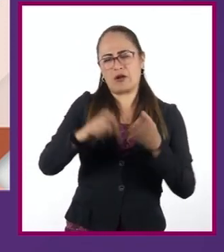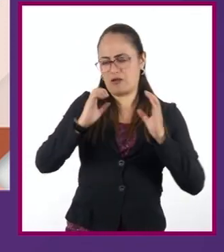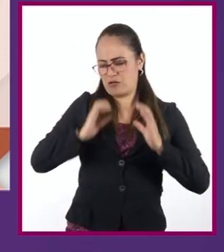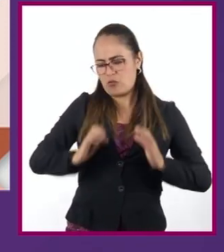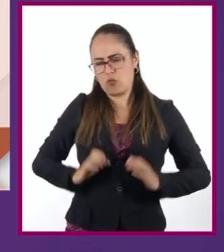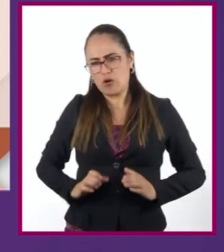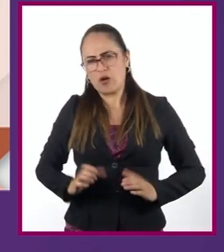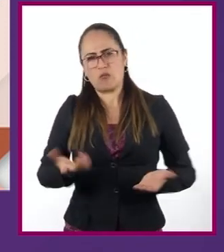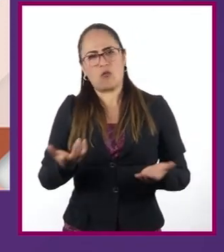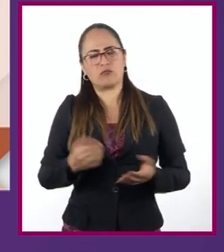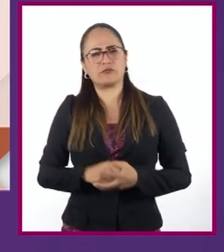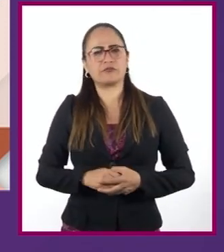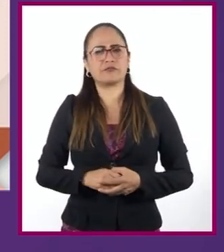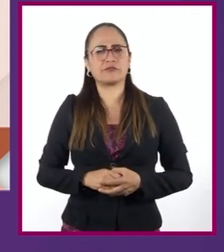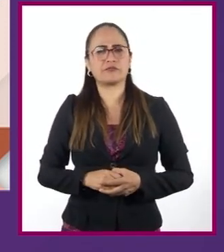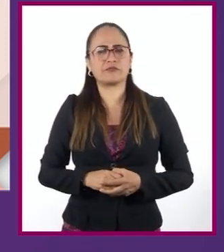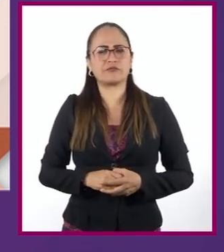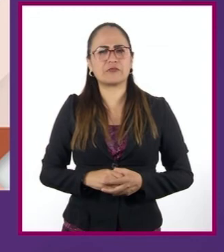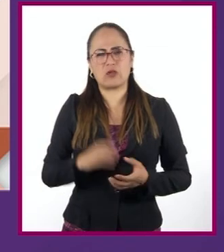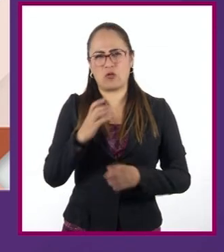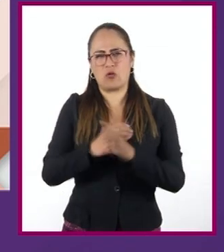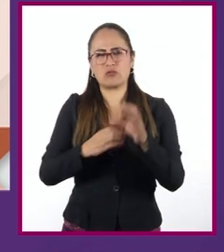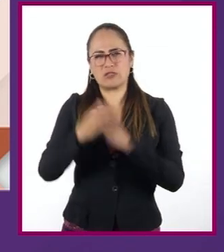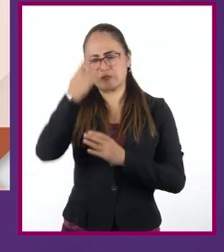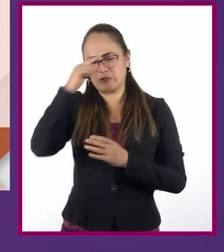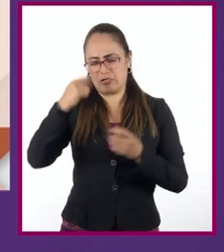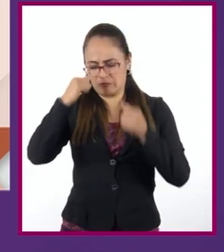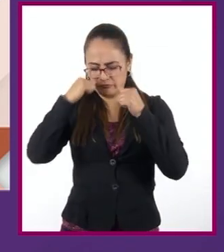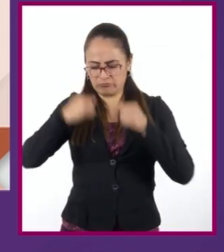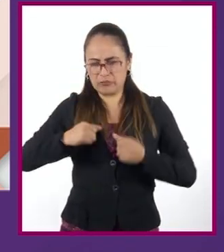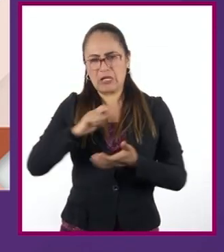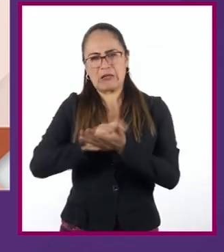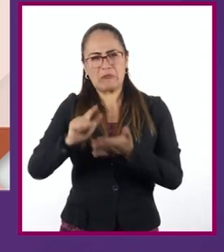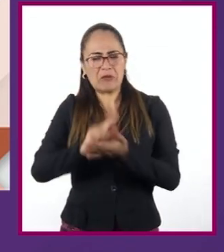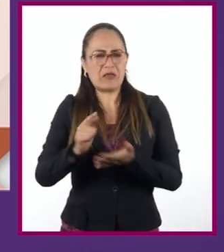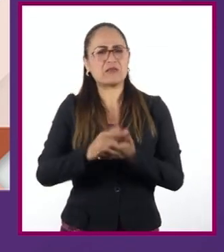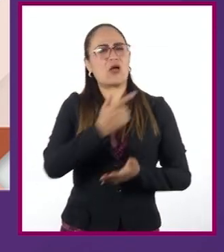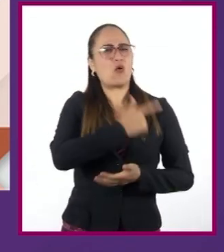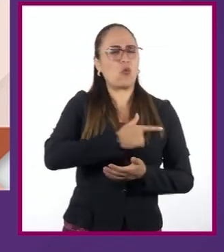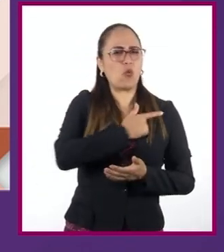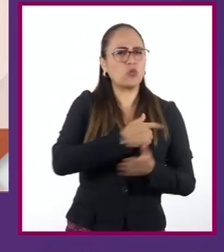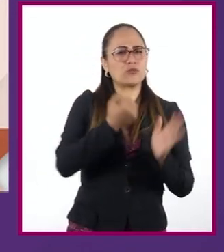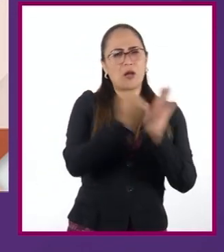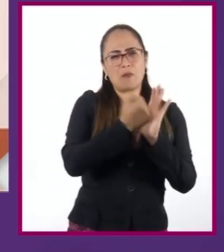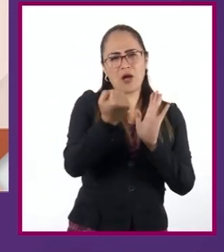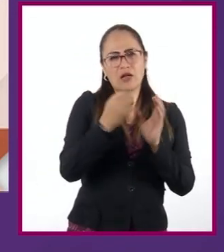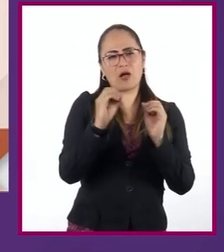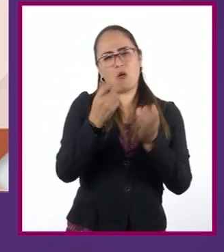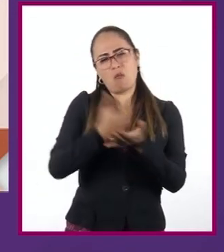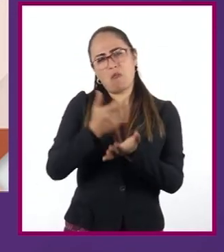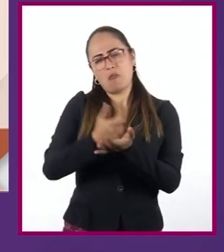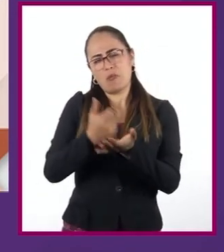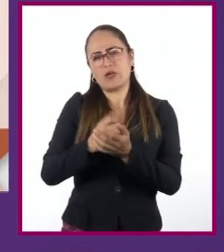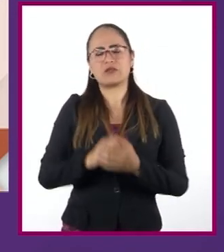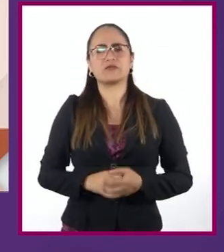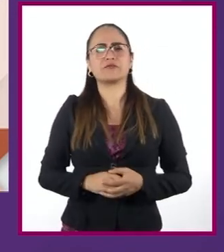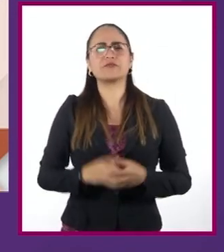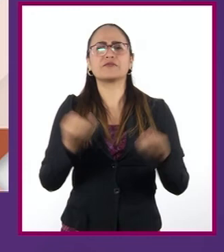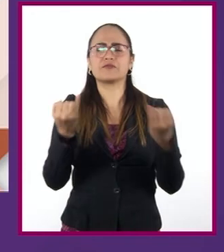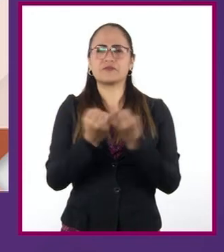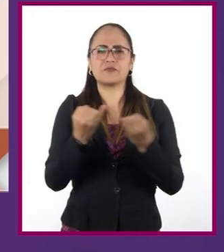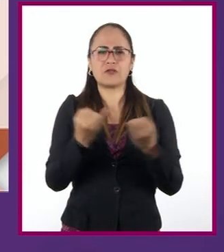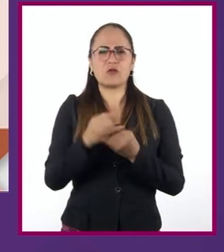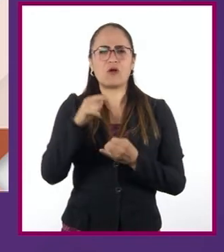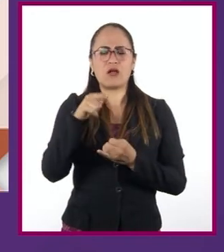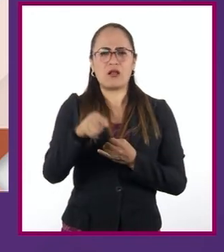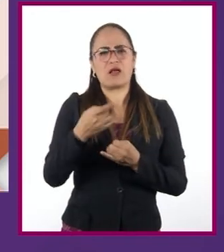personal, destacando porque les gusta, por la marca y por el precio. Los medios principales por los